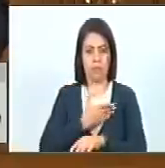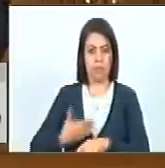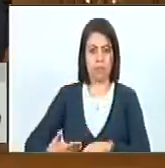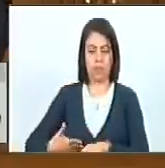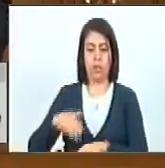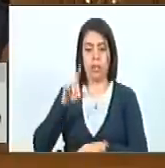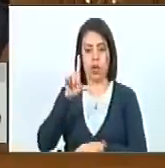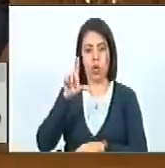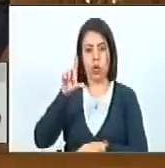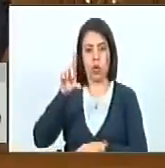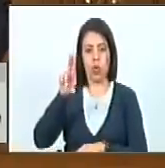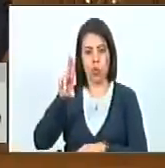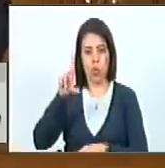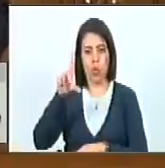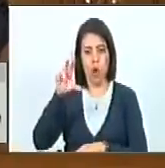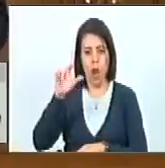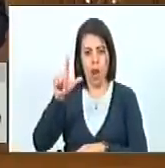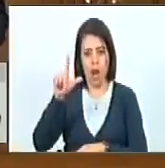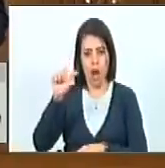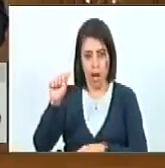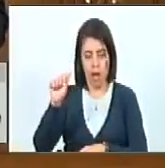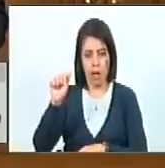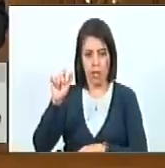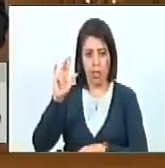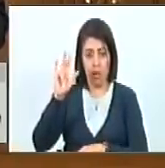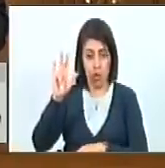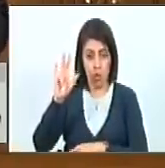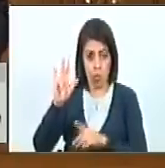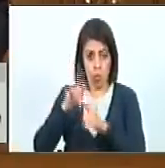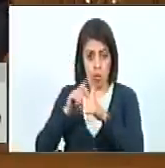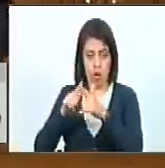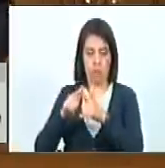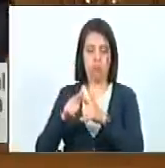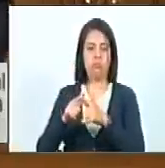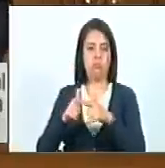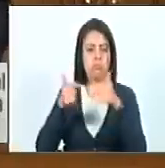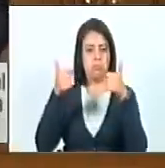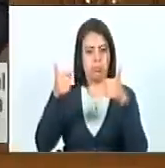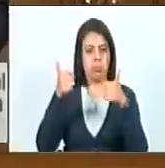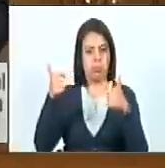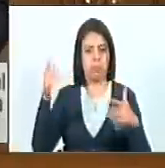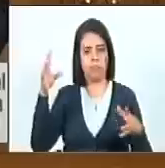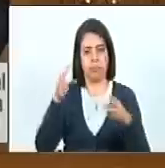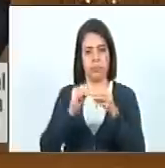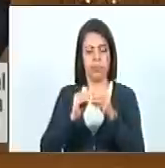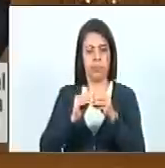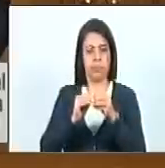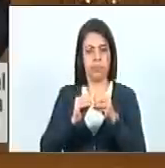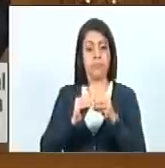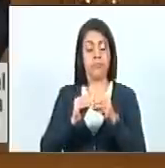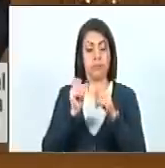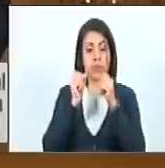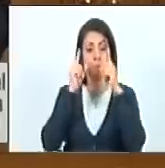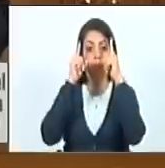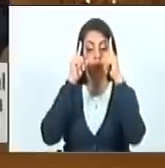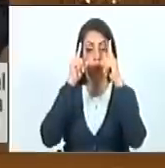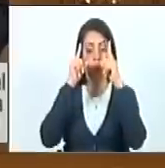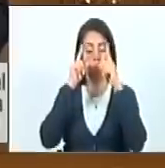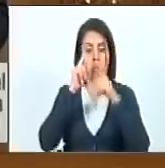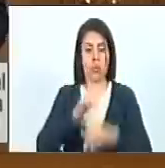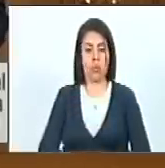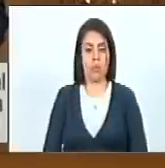presidente Lula, sin duda generó resultados que impactó no